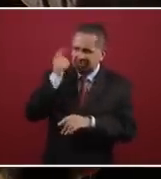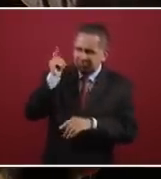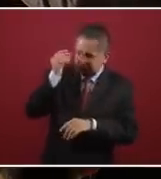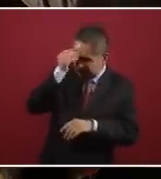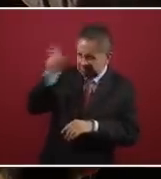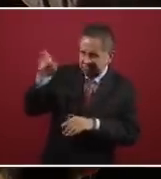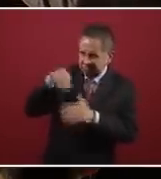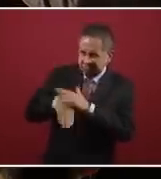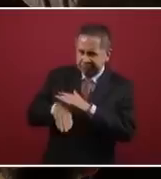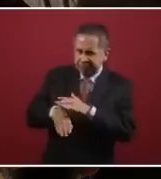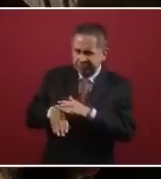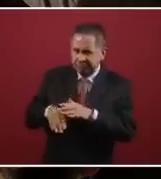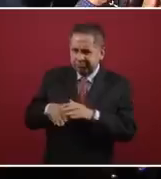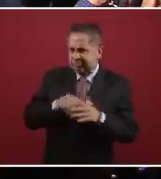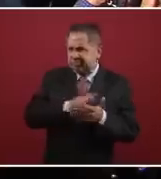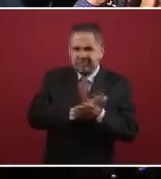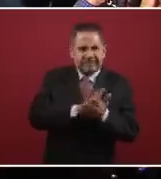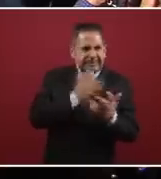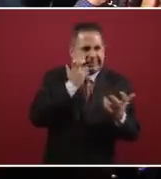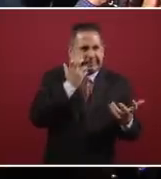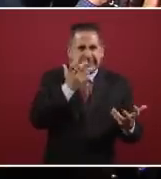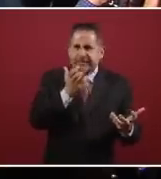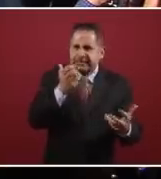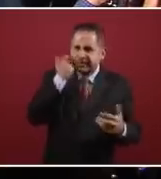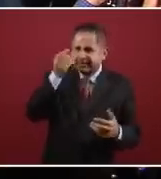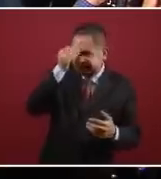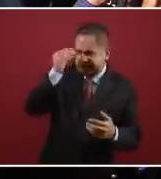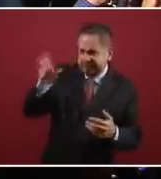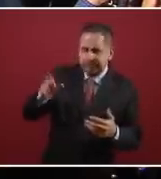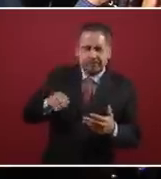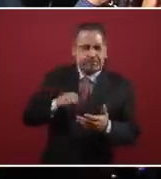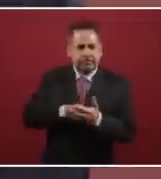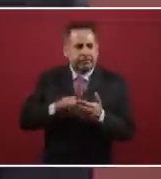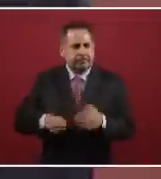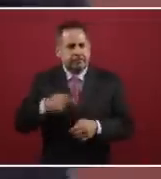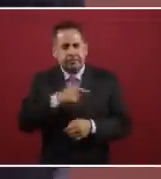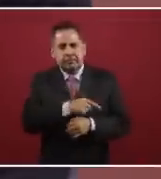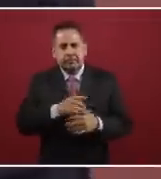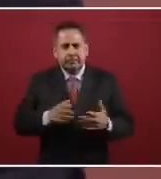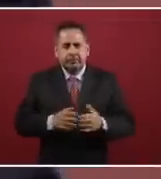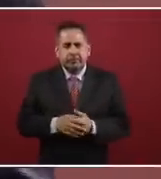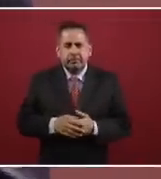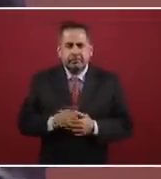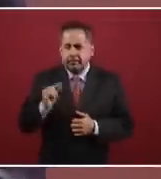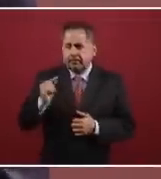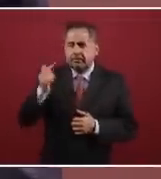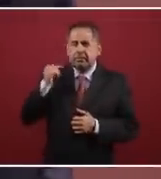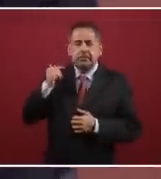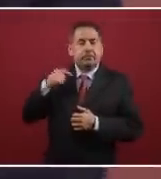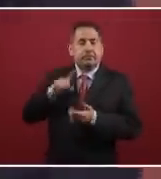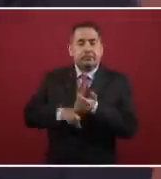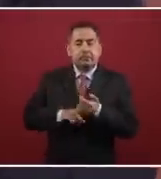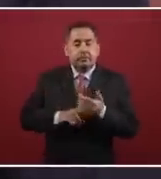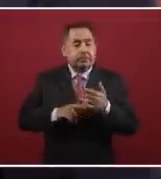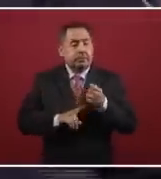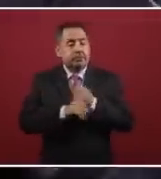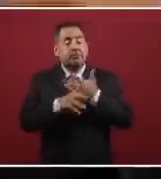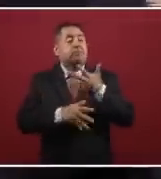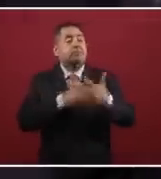fracasáramos y se frotan las manos. Por ejemplo, si el fin de semana hubiese habido